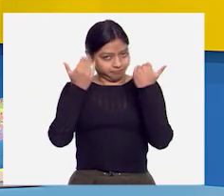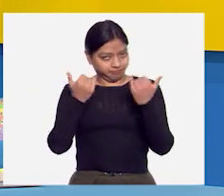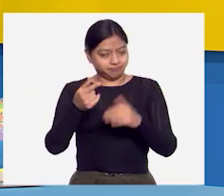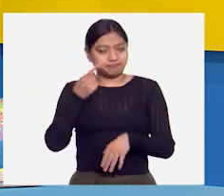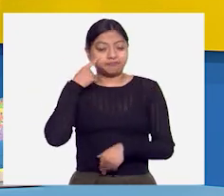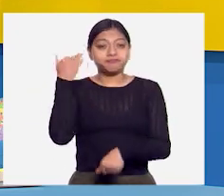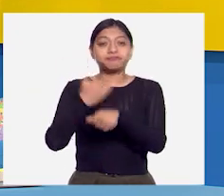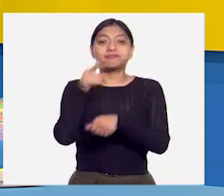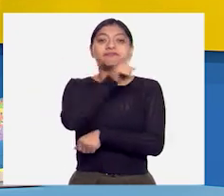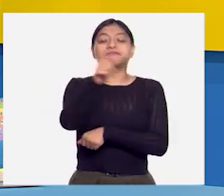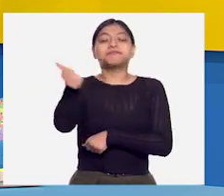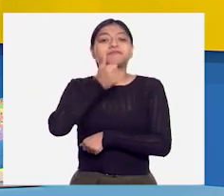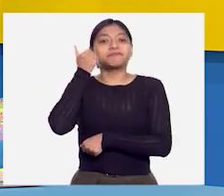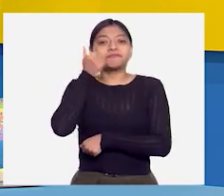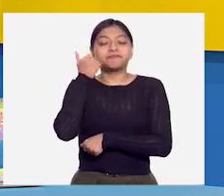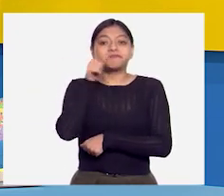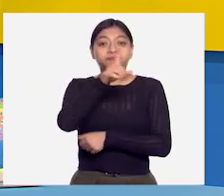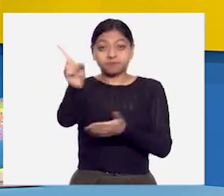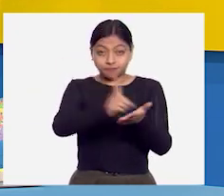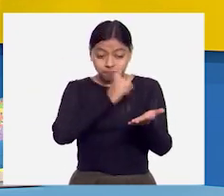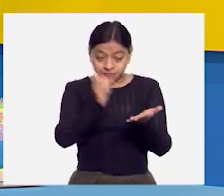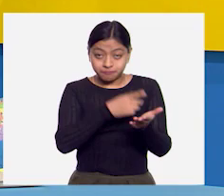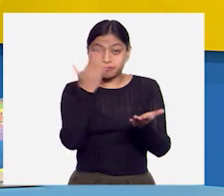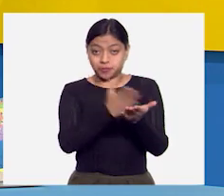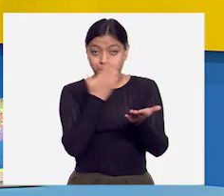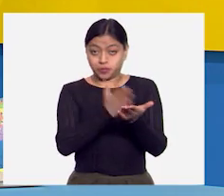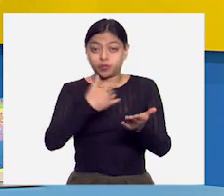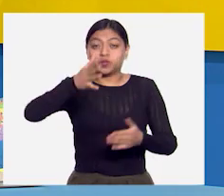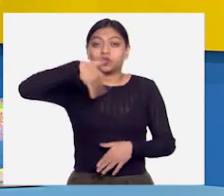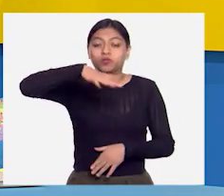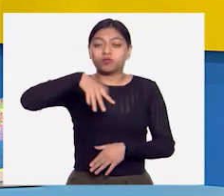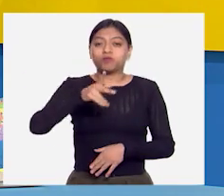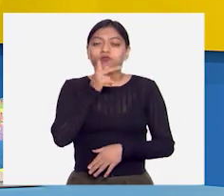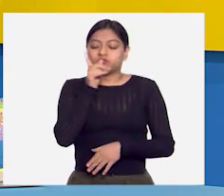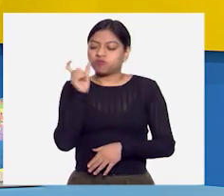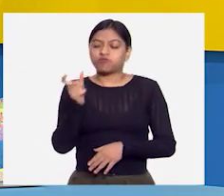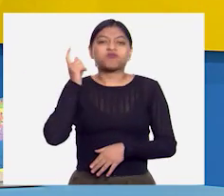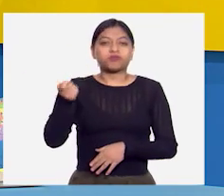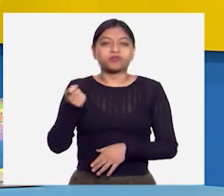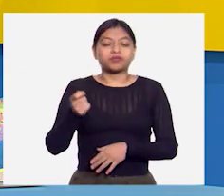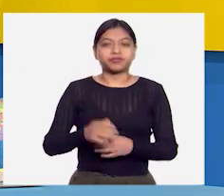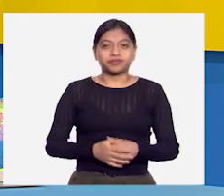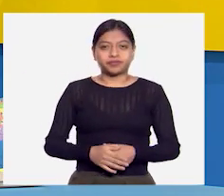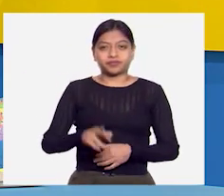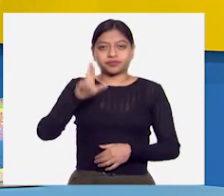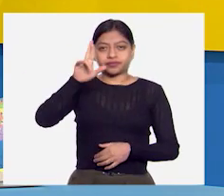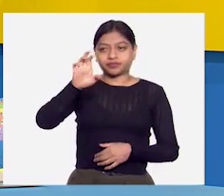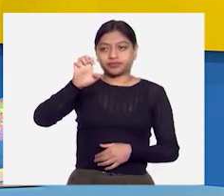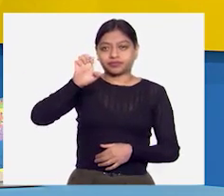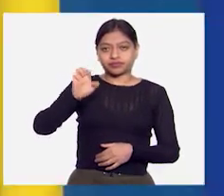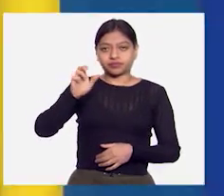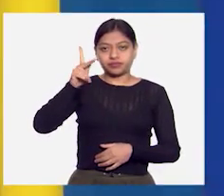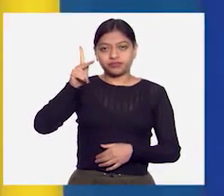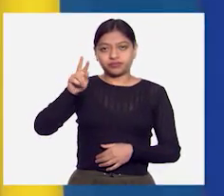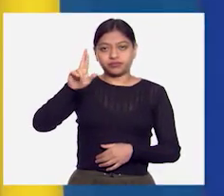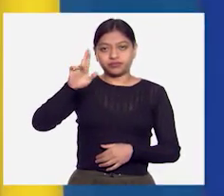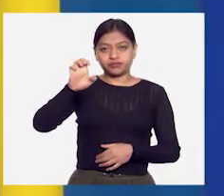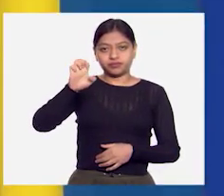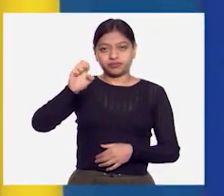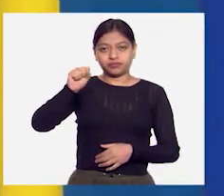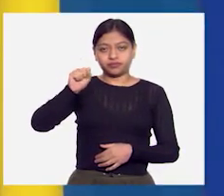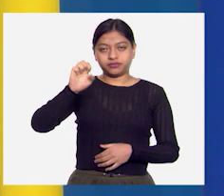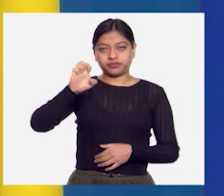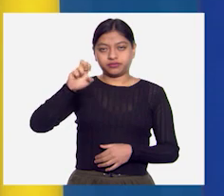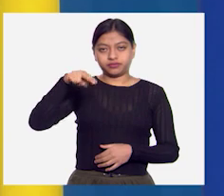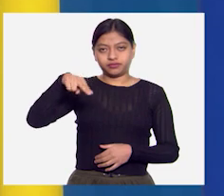los alumnos y alumnas a usar el diccionario para buscar la definición de la palabra representante. Ah, esa es una muy